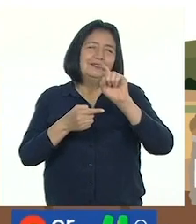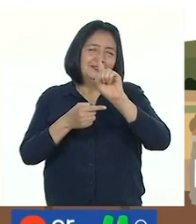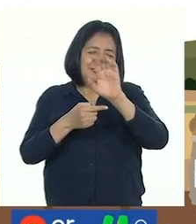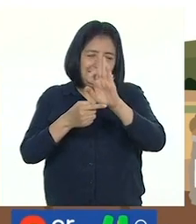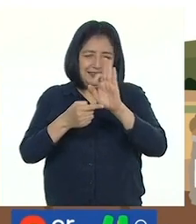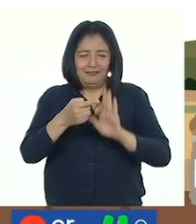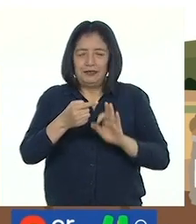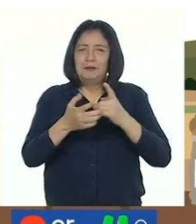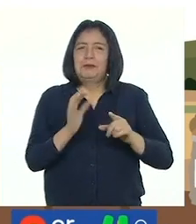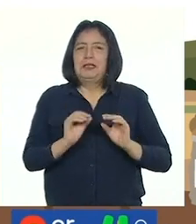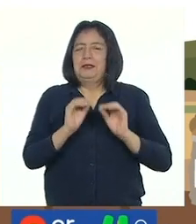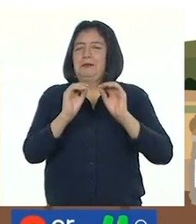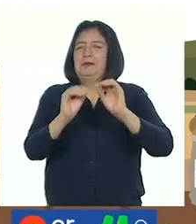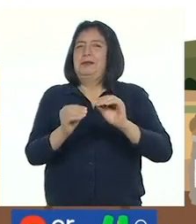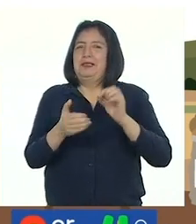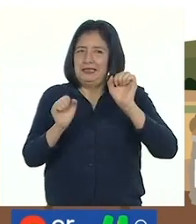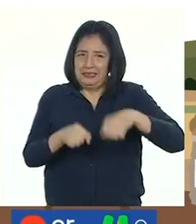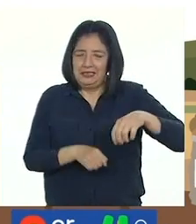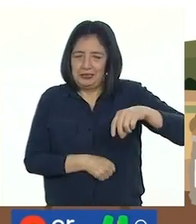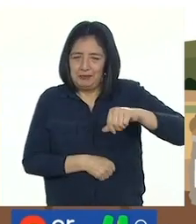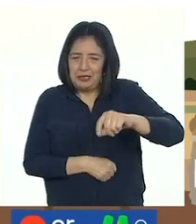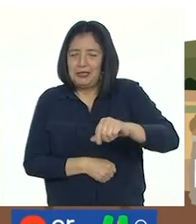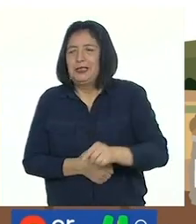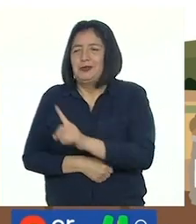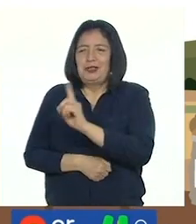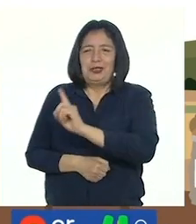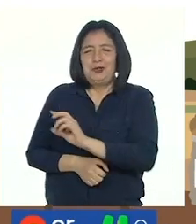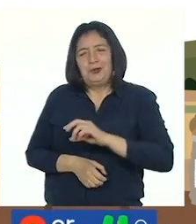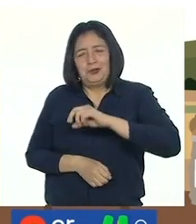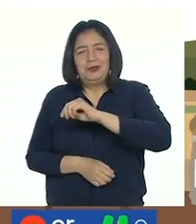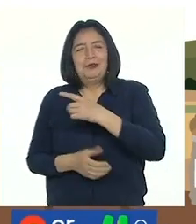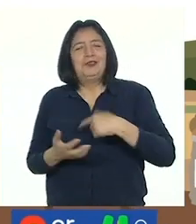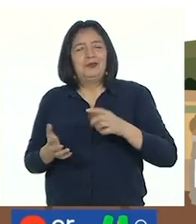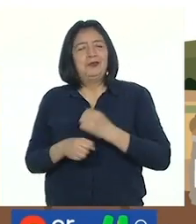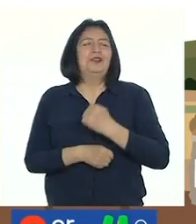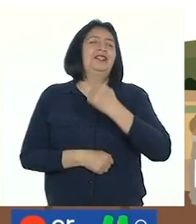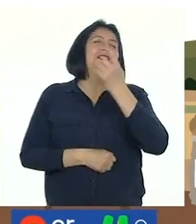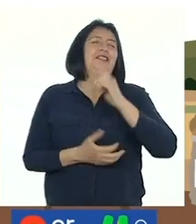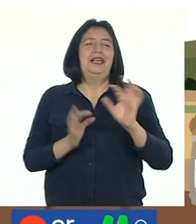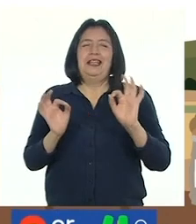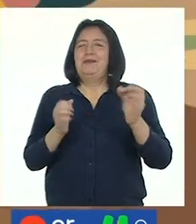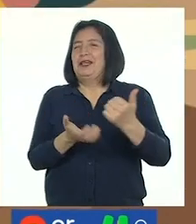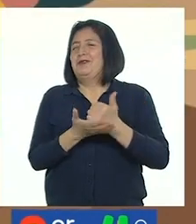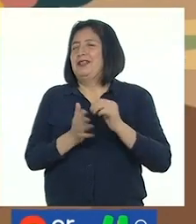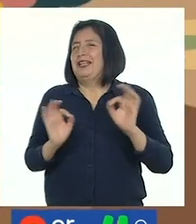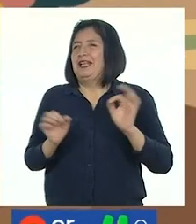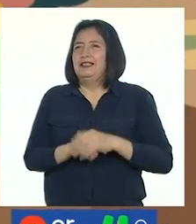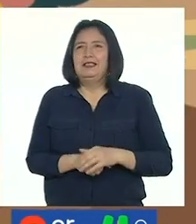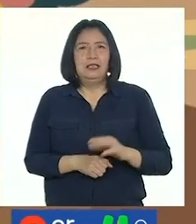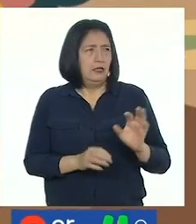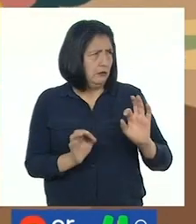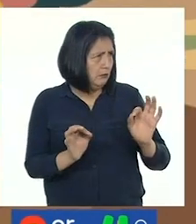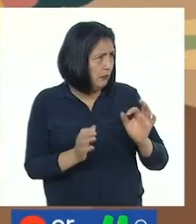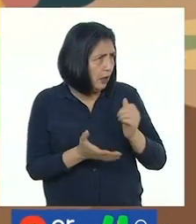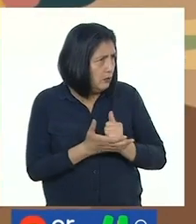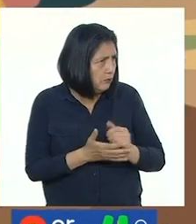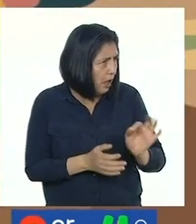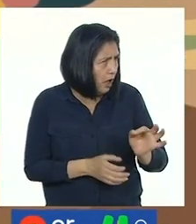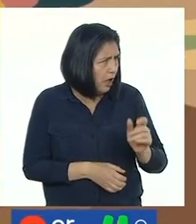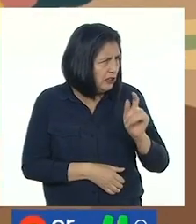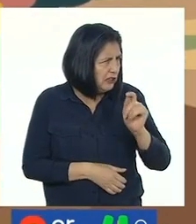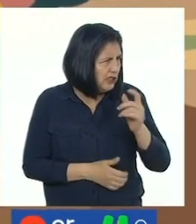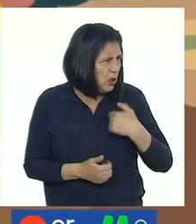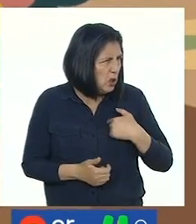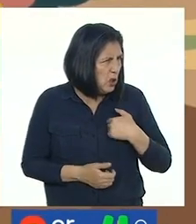partes sembradas y no sembradas del terreno. ¡Te he vencido sin ayuda de nadie! ¿Sin ayuda?